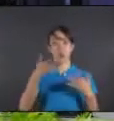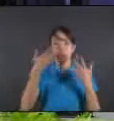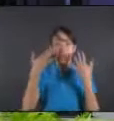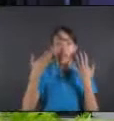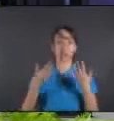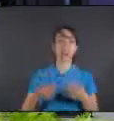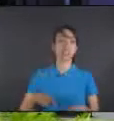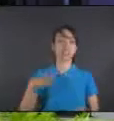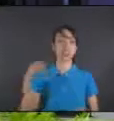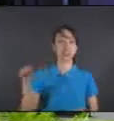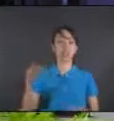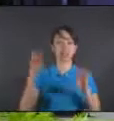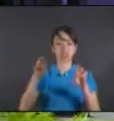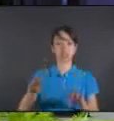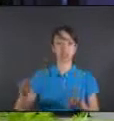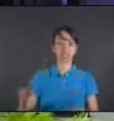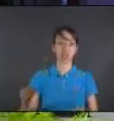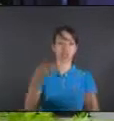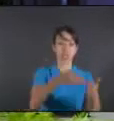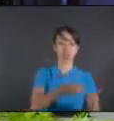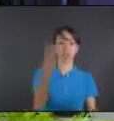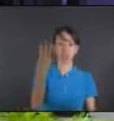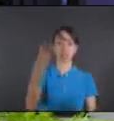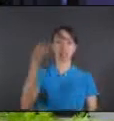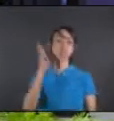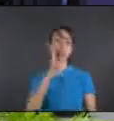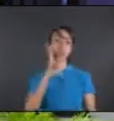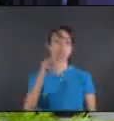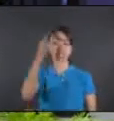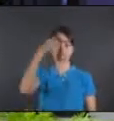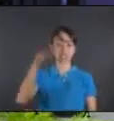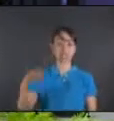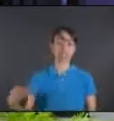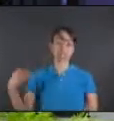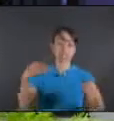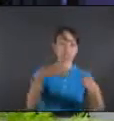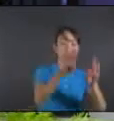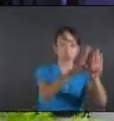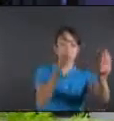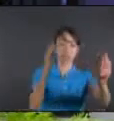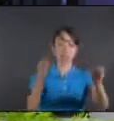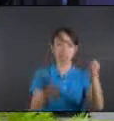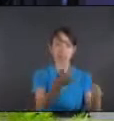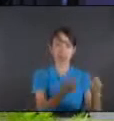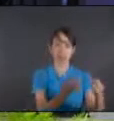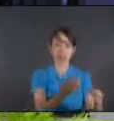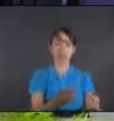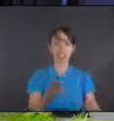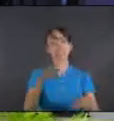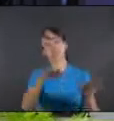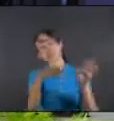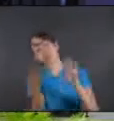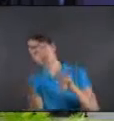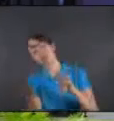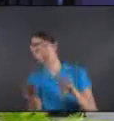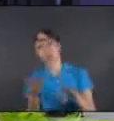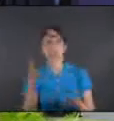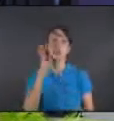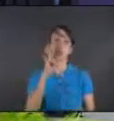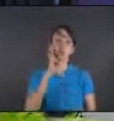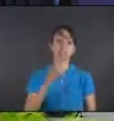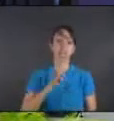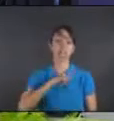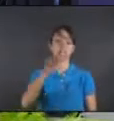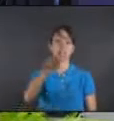Dice, hermano, mire, ya le rogué a Dios, ya ayuné, ya me ministraron, ya me echaron fuera demonios, ya tomé